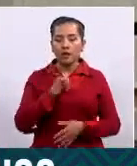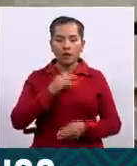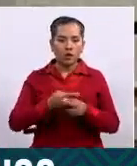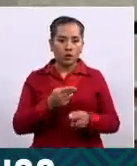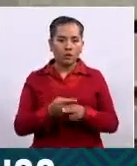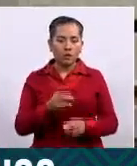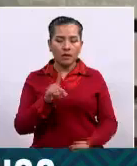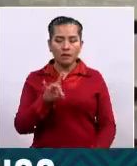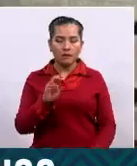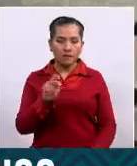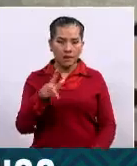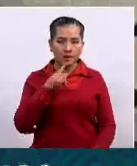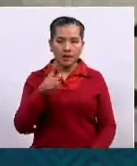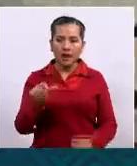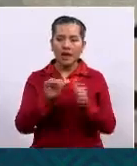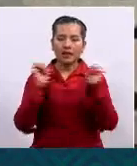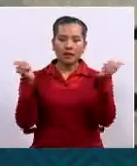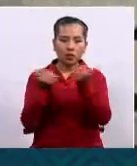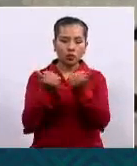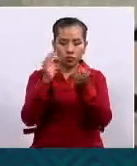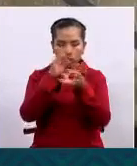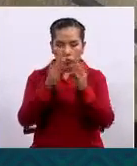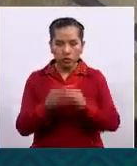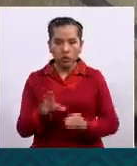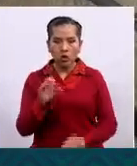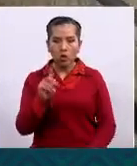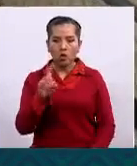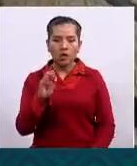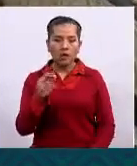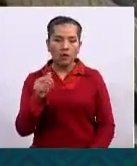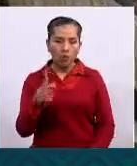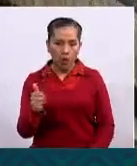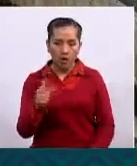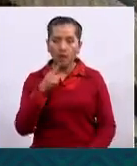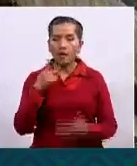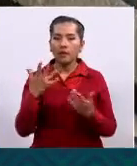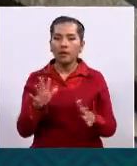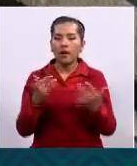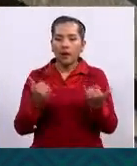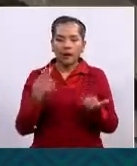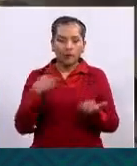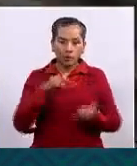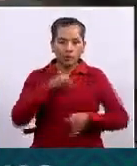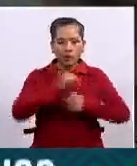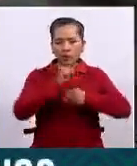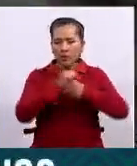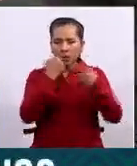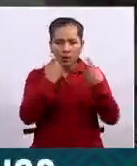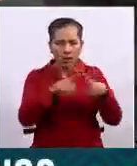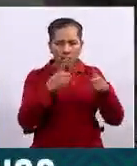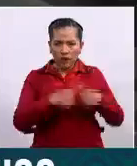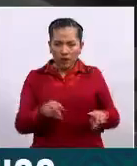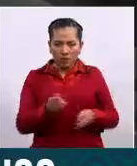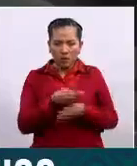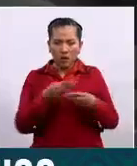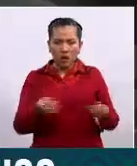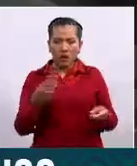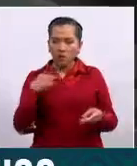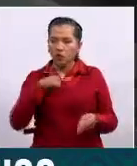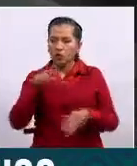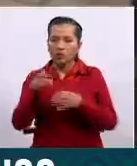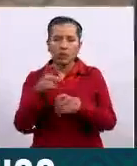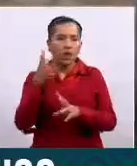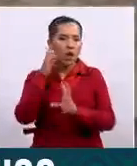Pimentel, soy de la Asociación Artesanos de Codemoa. Nosotros somos que realizamos nuestros diferentes trabajos, material del coco, de